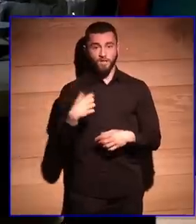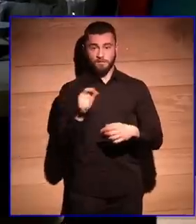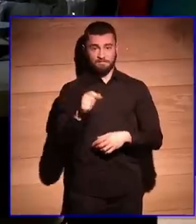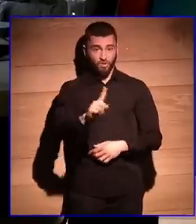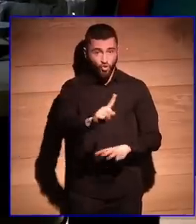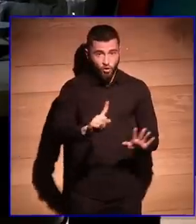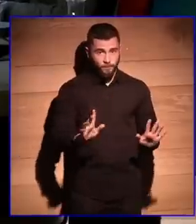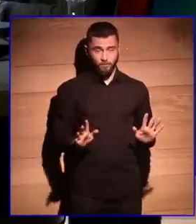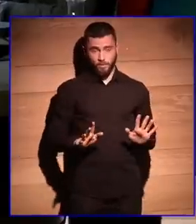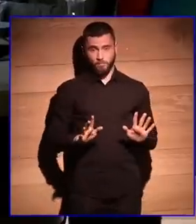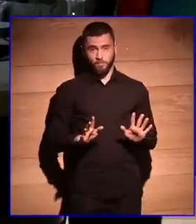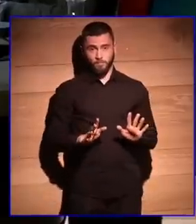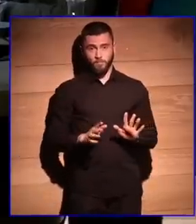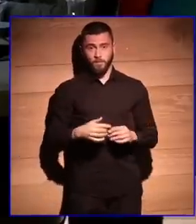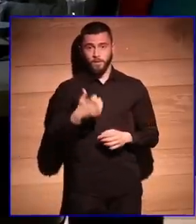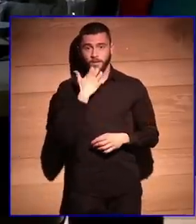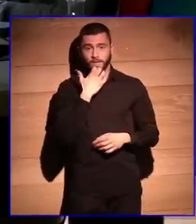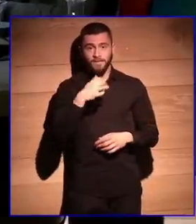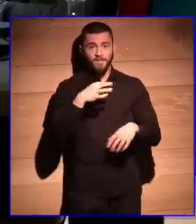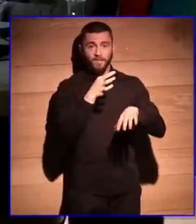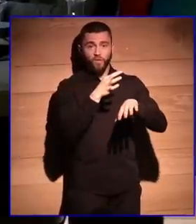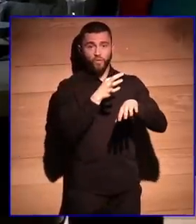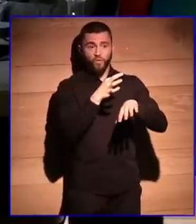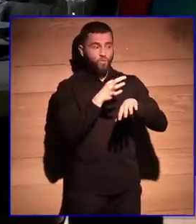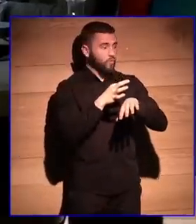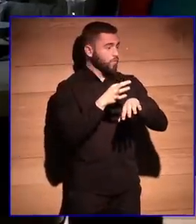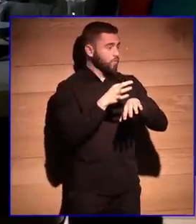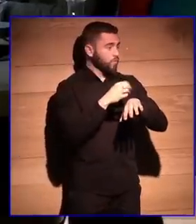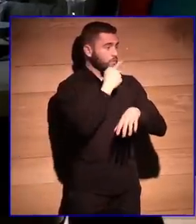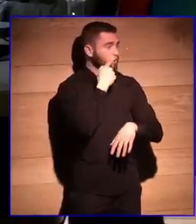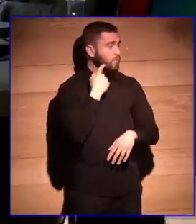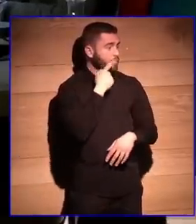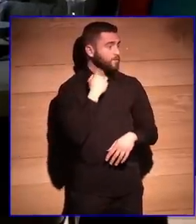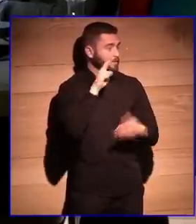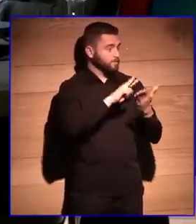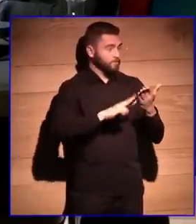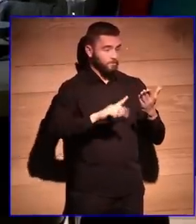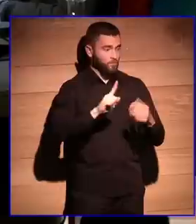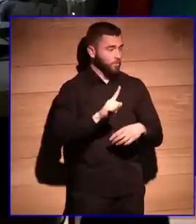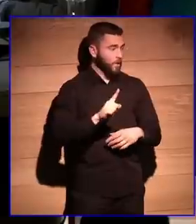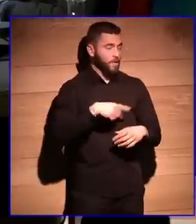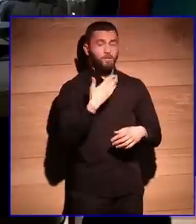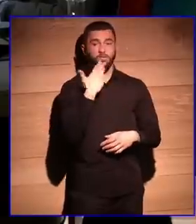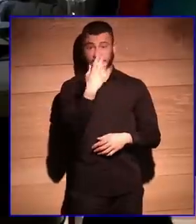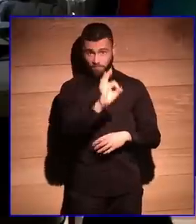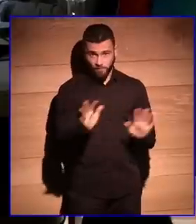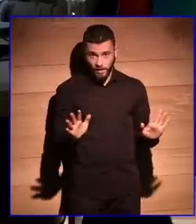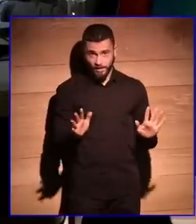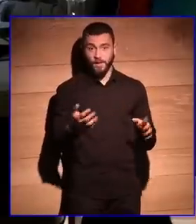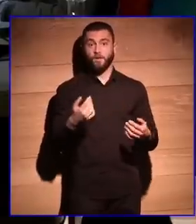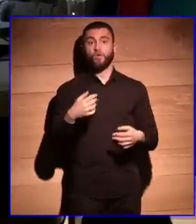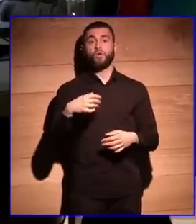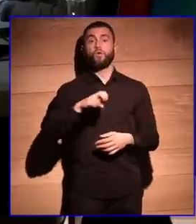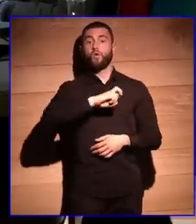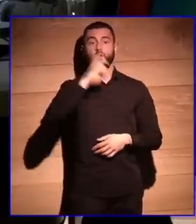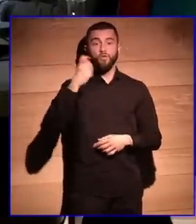resentidos, si no os habéis leído Watchmen, habéis tenido 20 años, así que os fastidiáis. Fíjate que otro de los desencadenantes